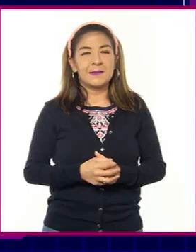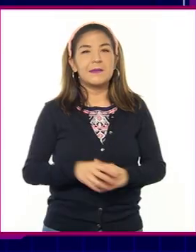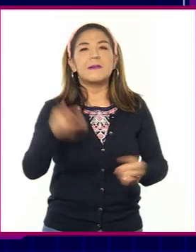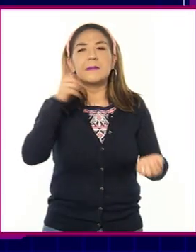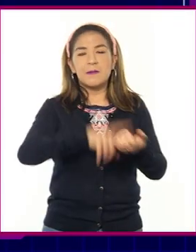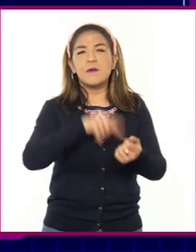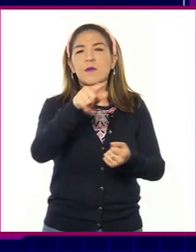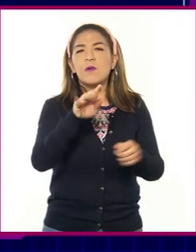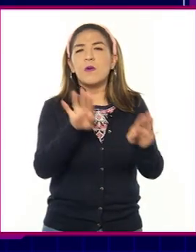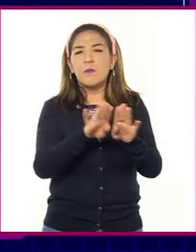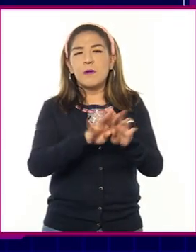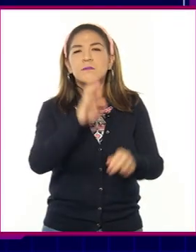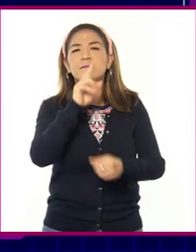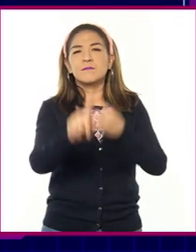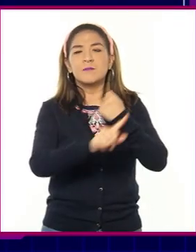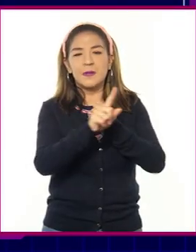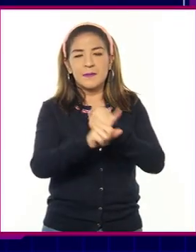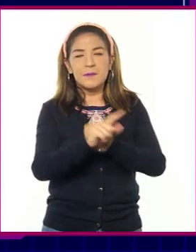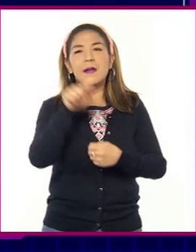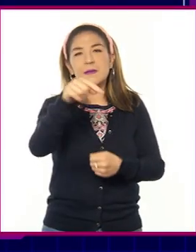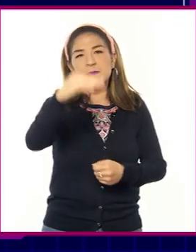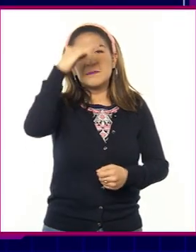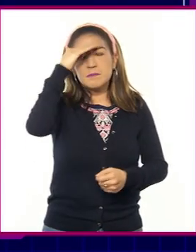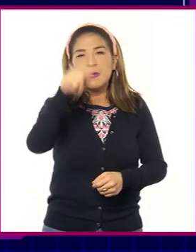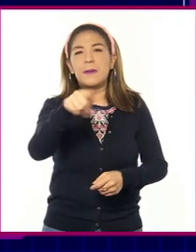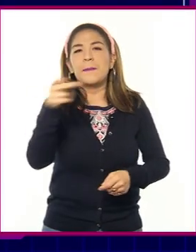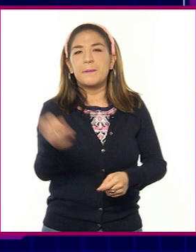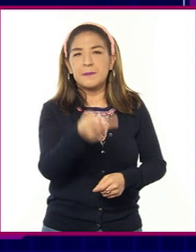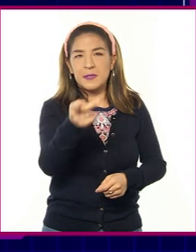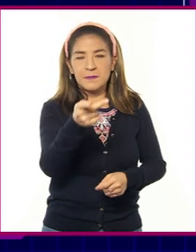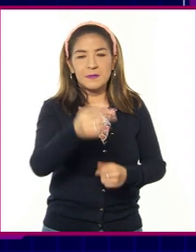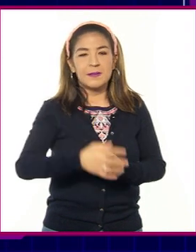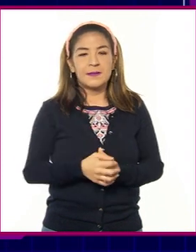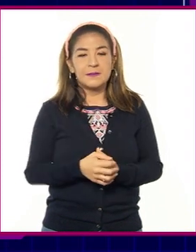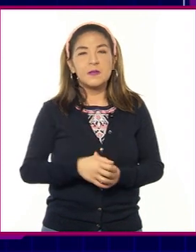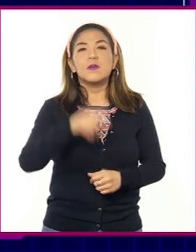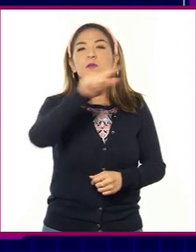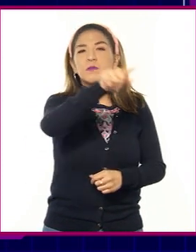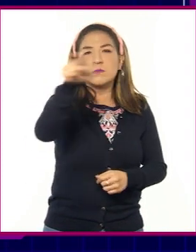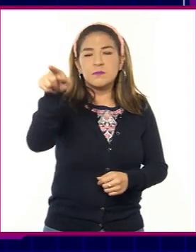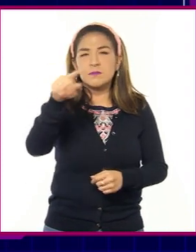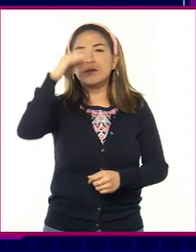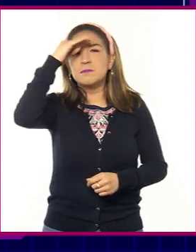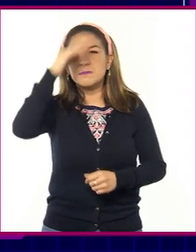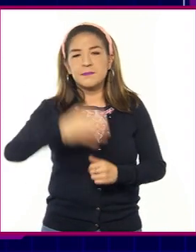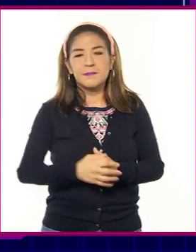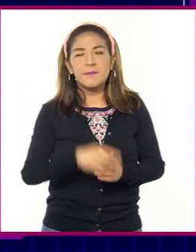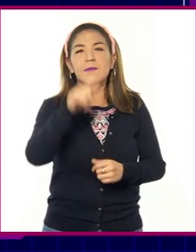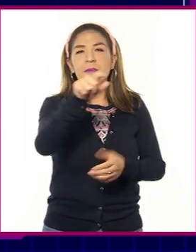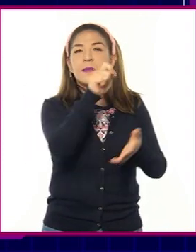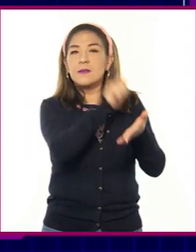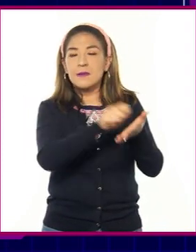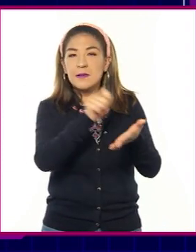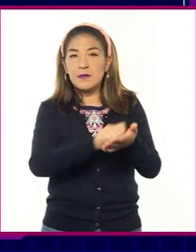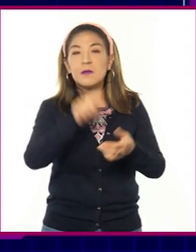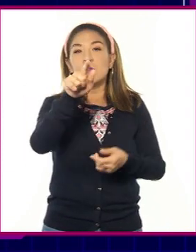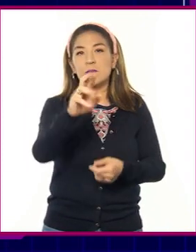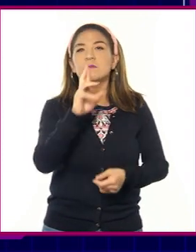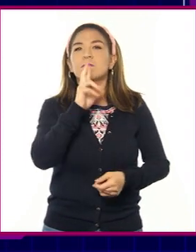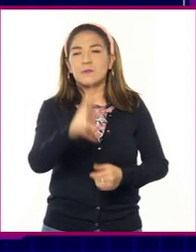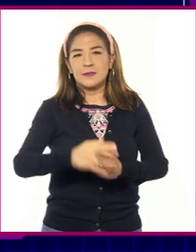del problema es reflexionar sobre las siguientes preguntas. Ustedes en casa tomen un tiempo para